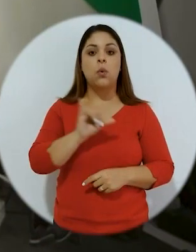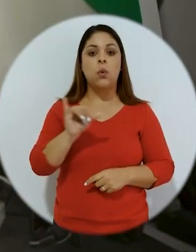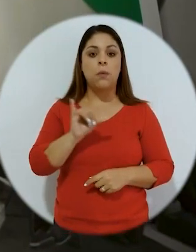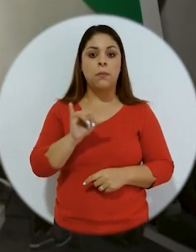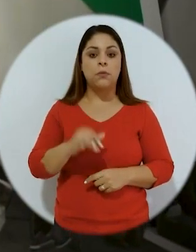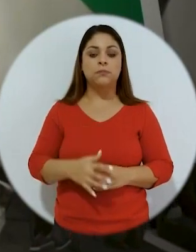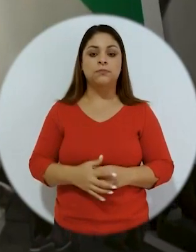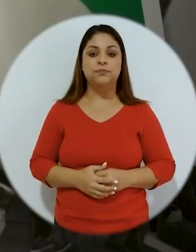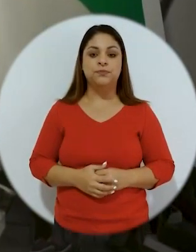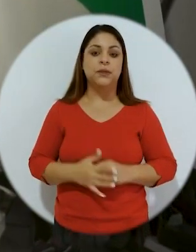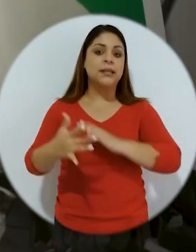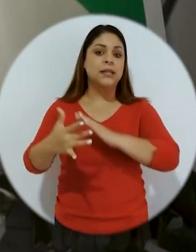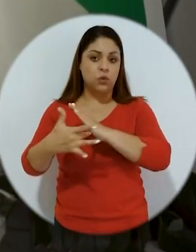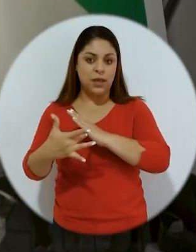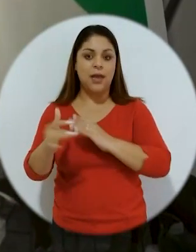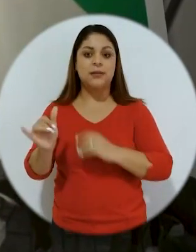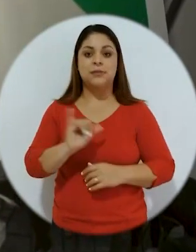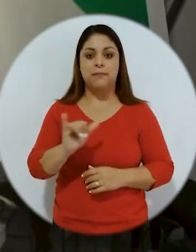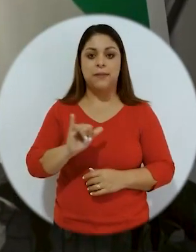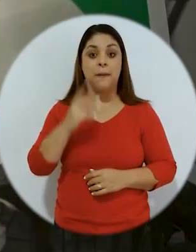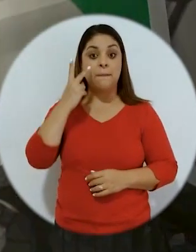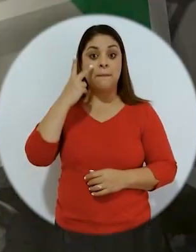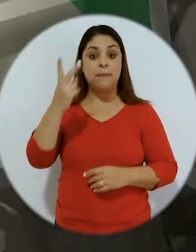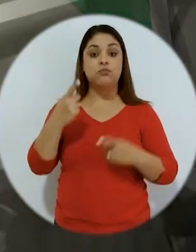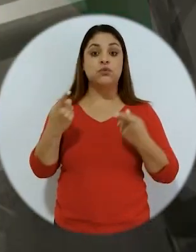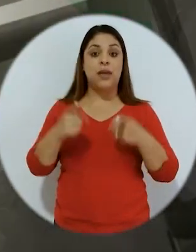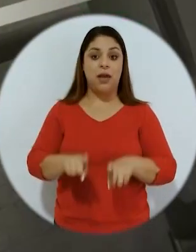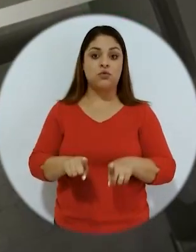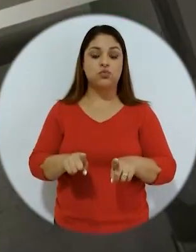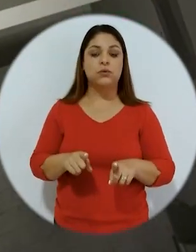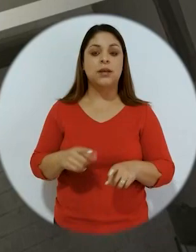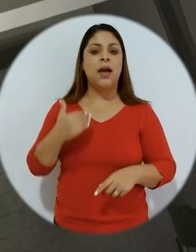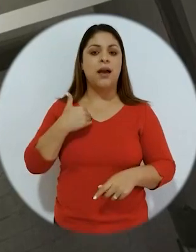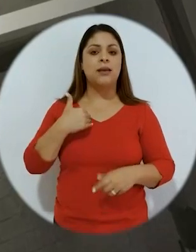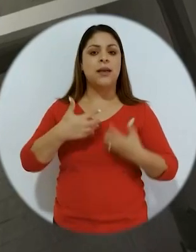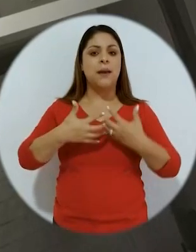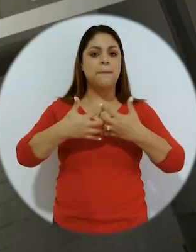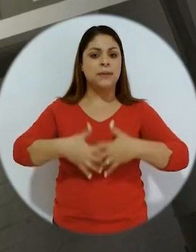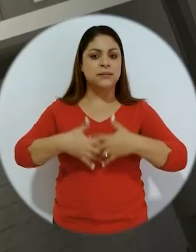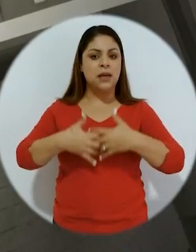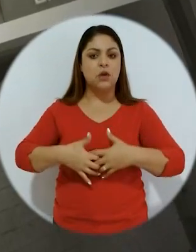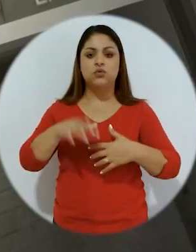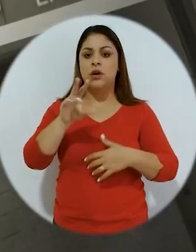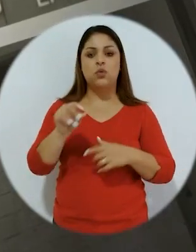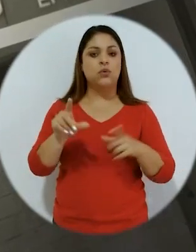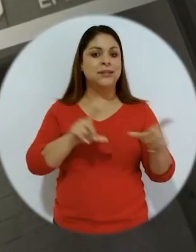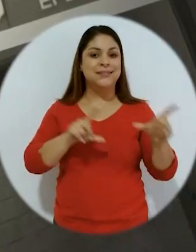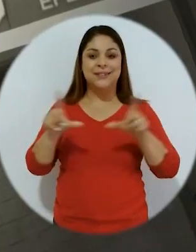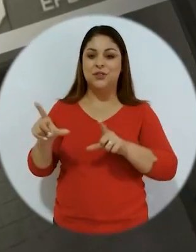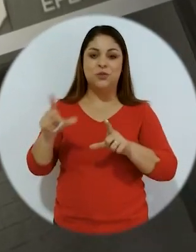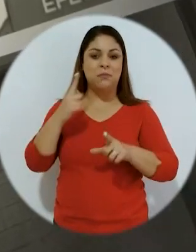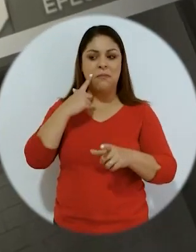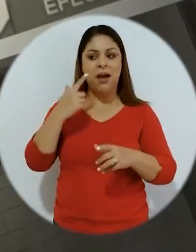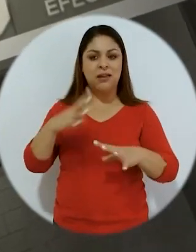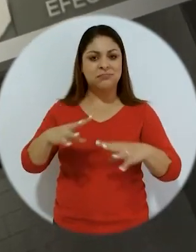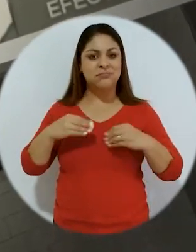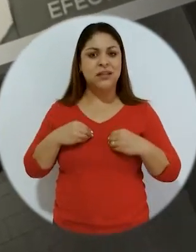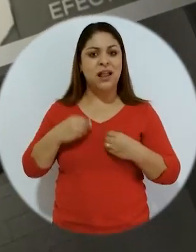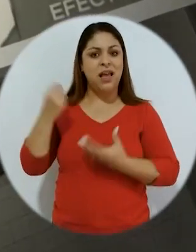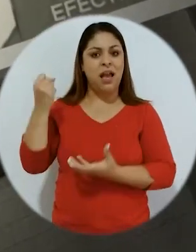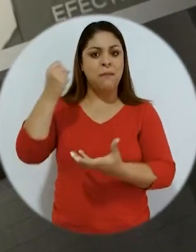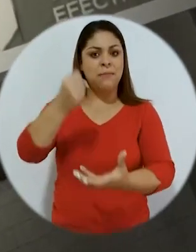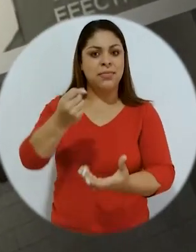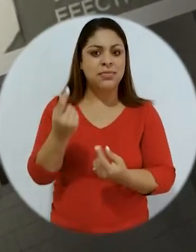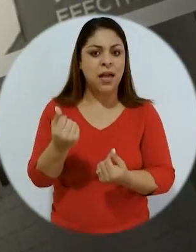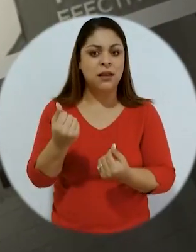solo como empresas, sino a través del clúster de tecnología también. Hemos visto casos donde hay empresarios que no están dispuestos a ceder parte